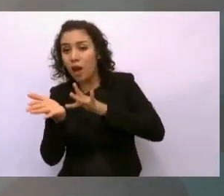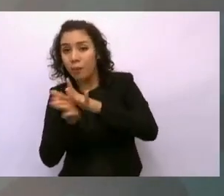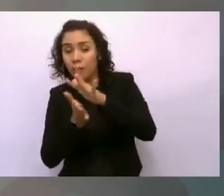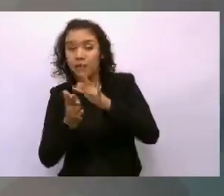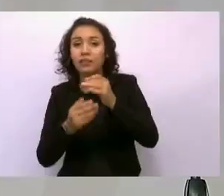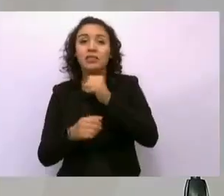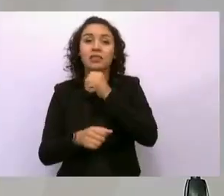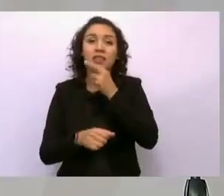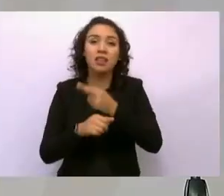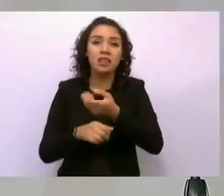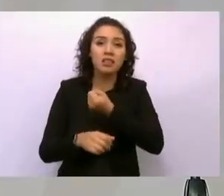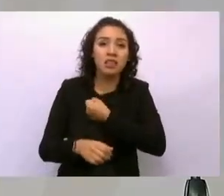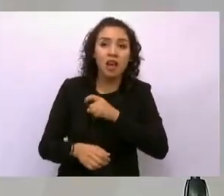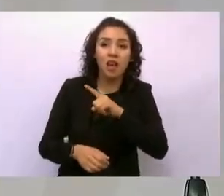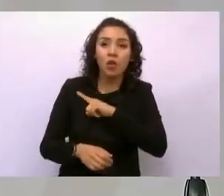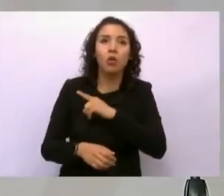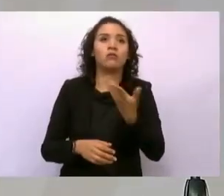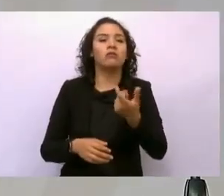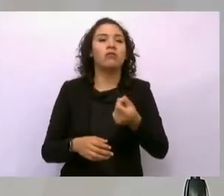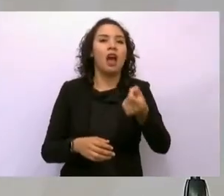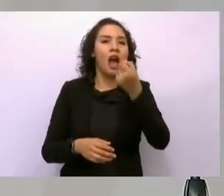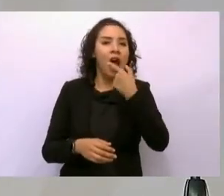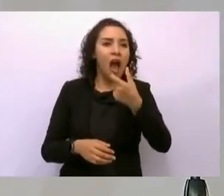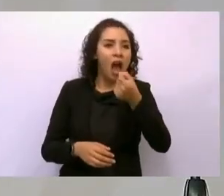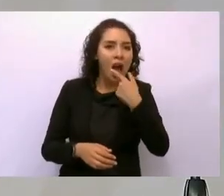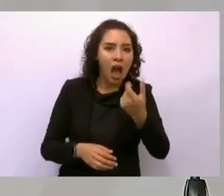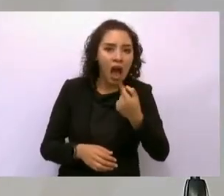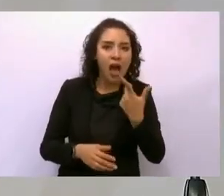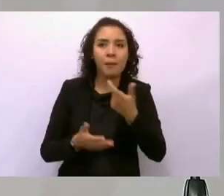dinero de las medicinas.